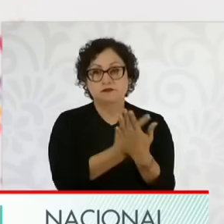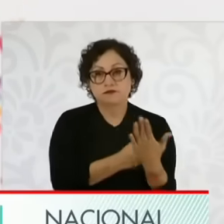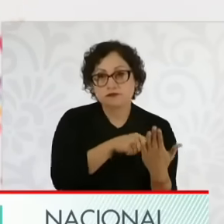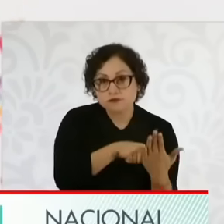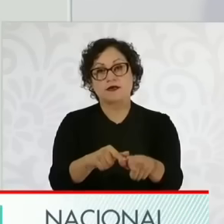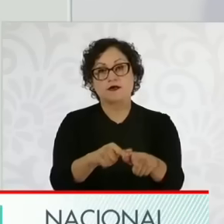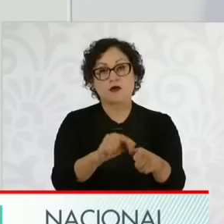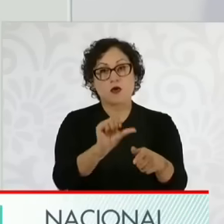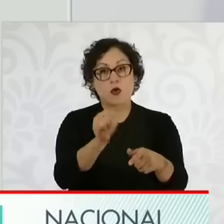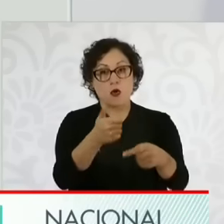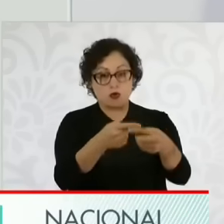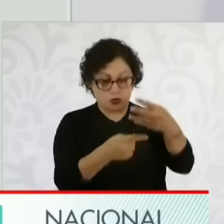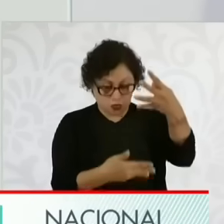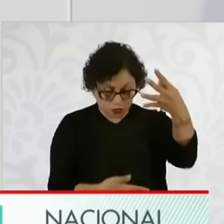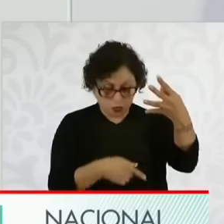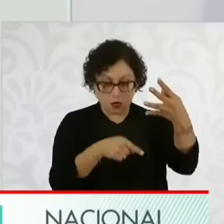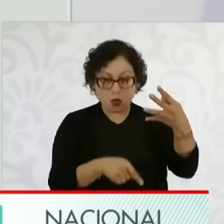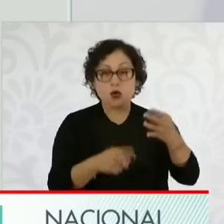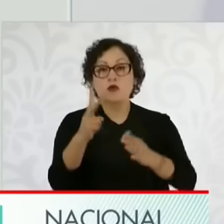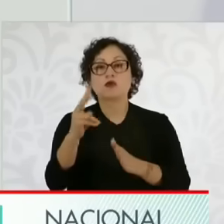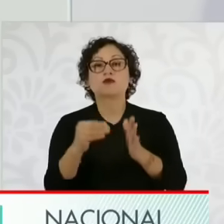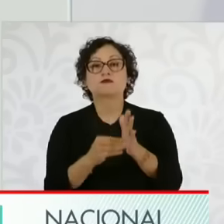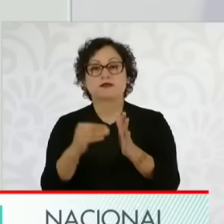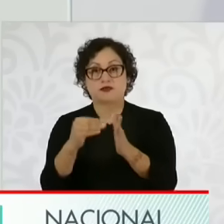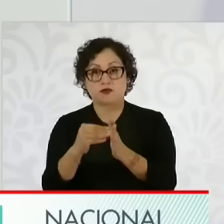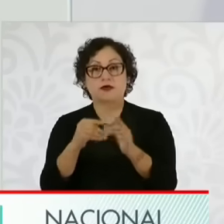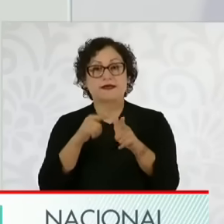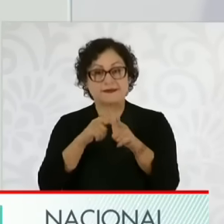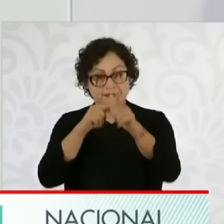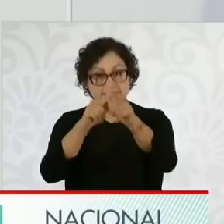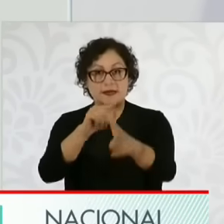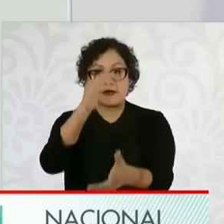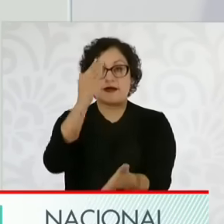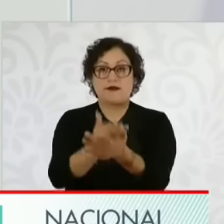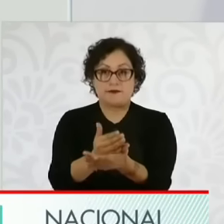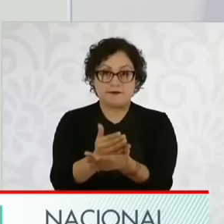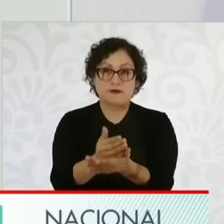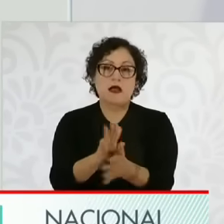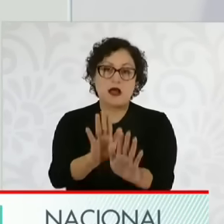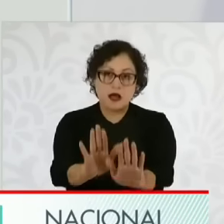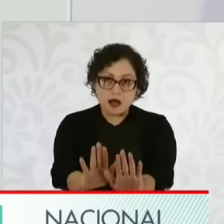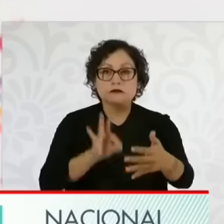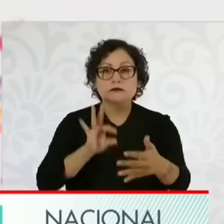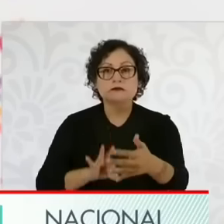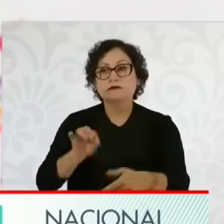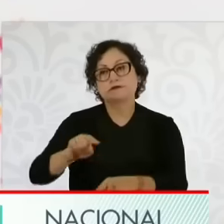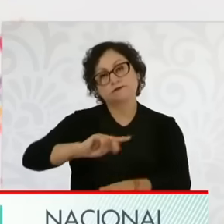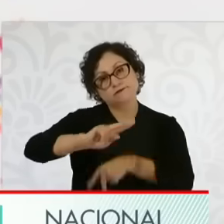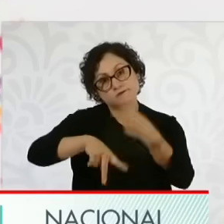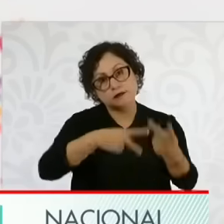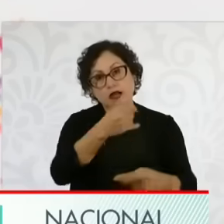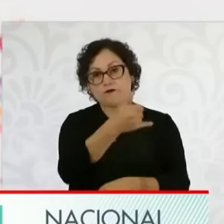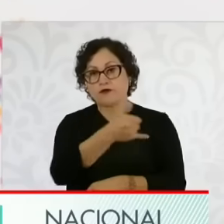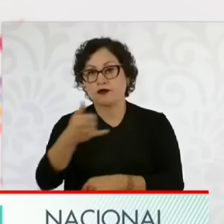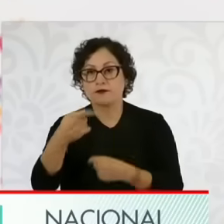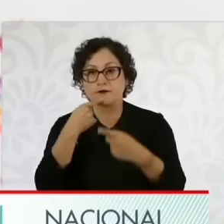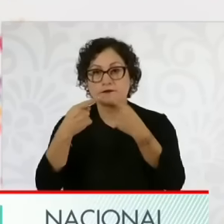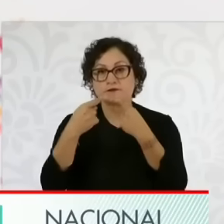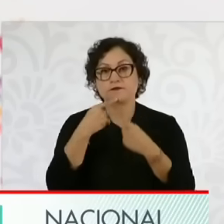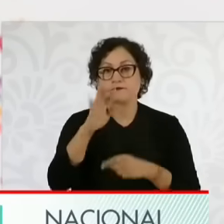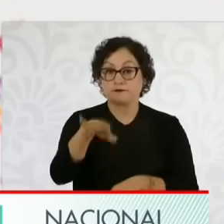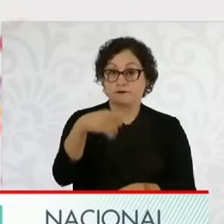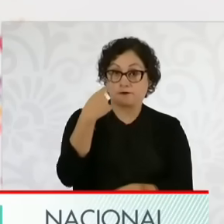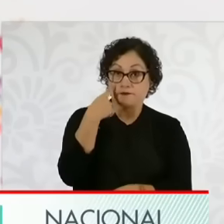salarios mínimos En qué consiste toda esta situación Pues detalló que que 500,000 eh recibirán el beneficio de forma